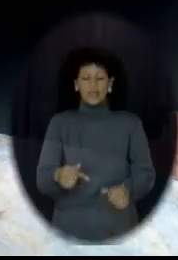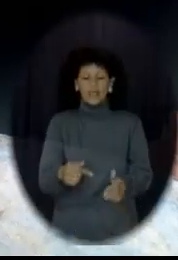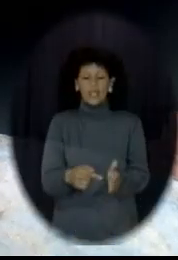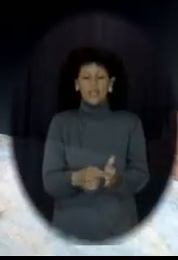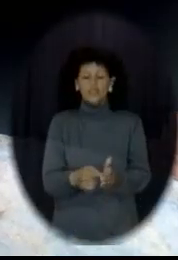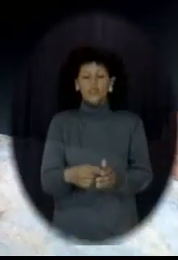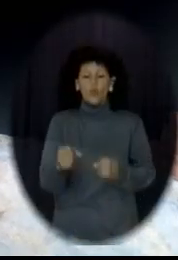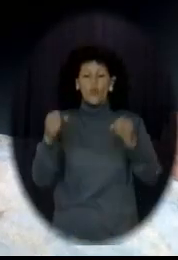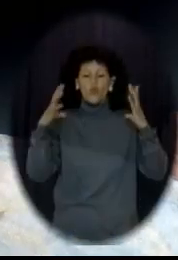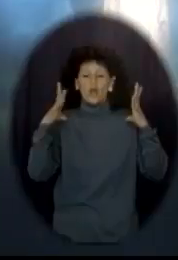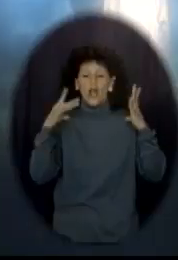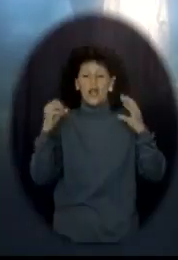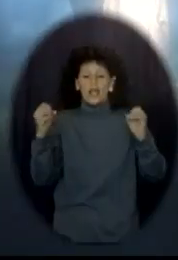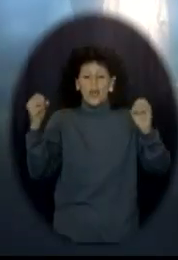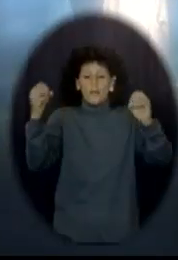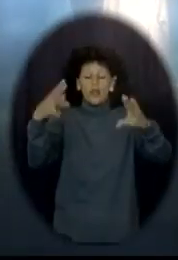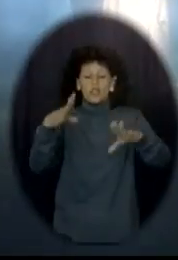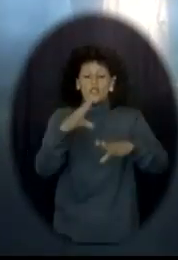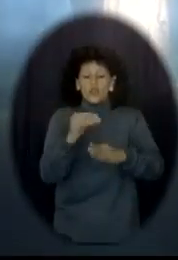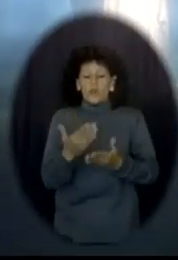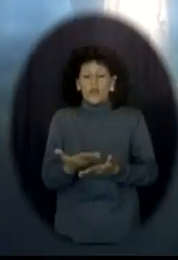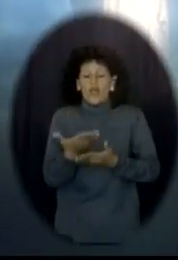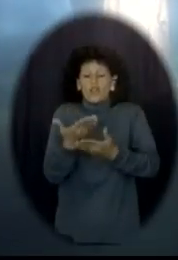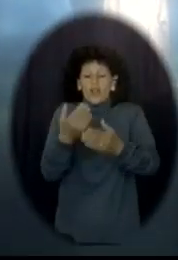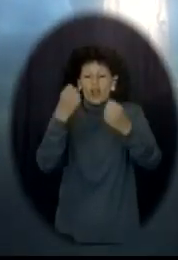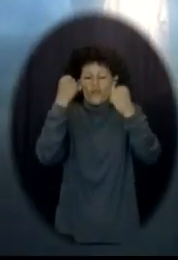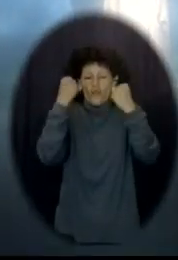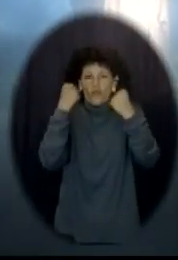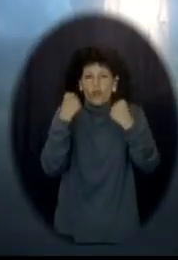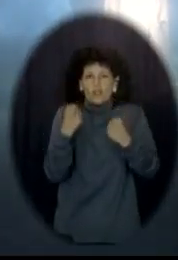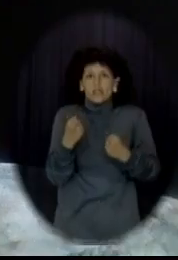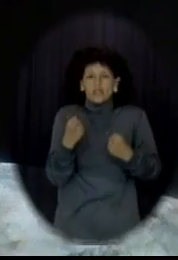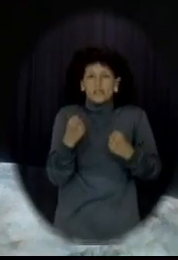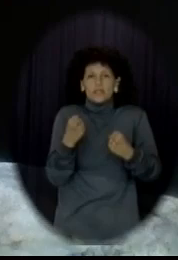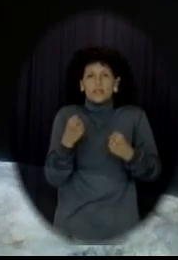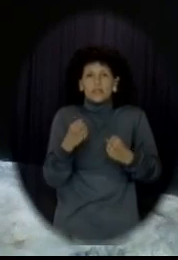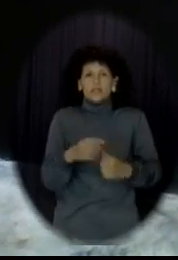En esto se le apareció un ángel del cielo para darle fuerza.